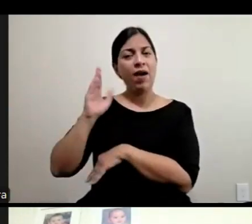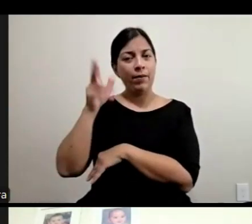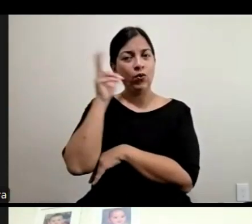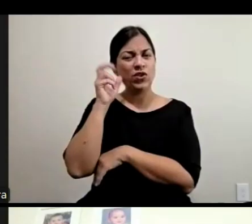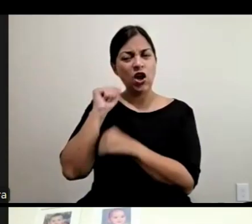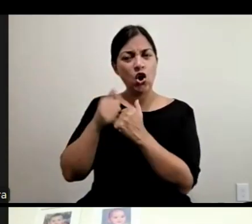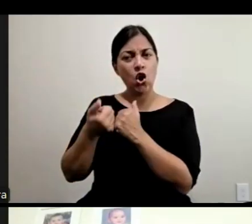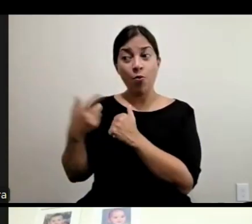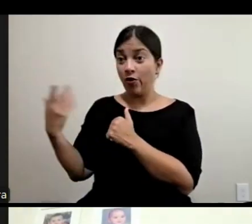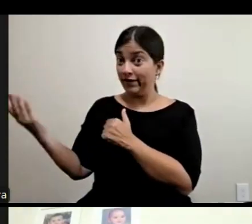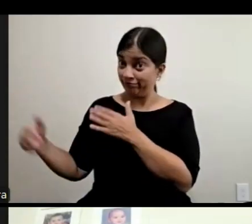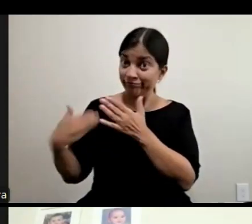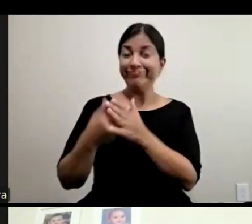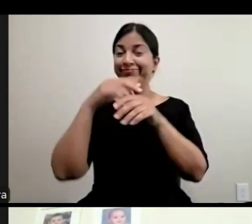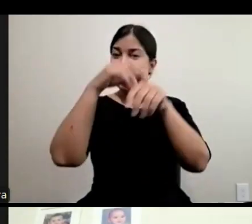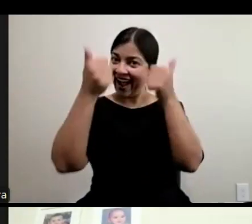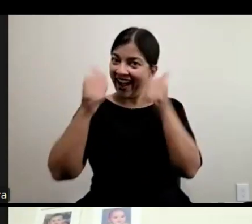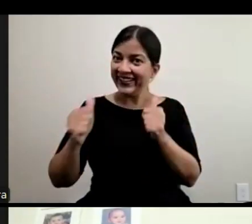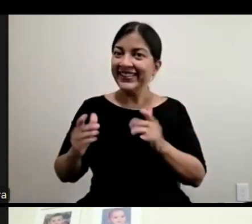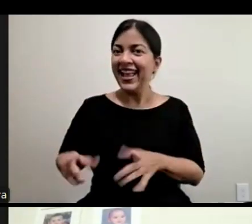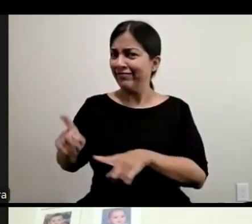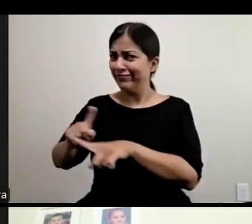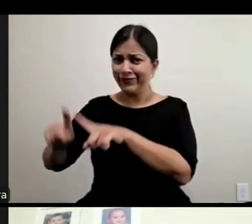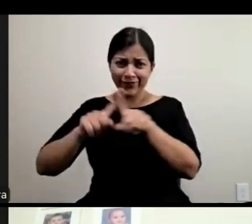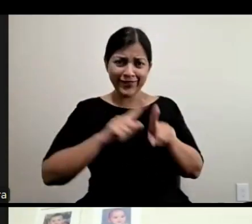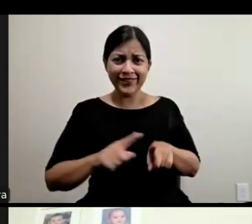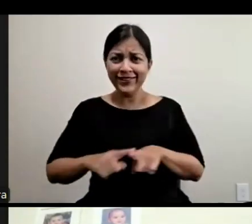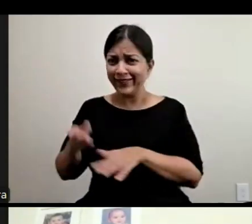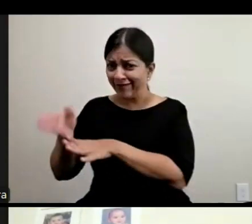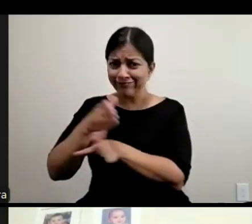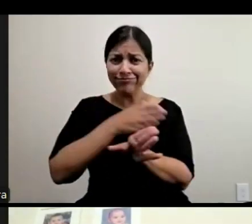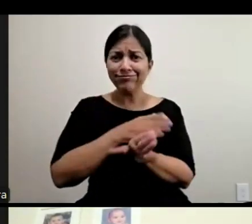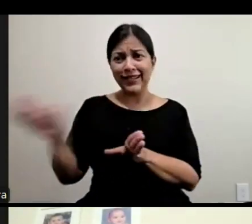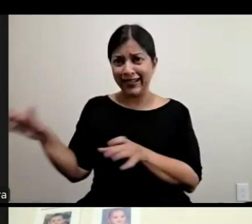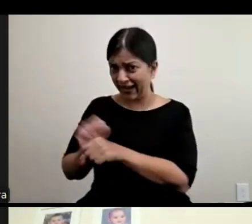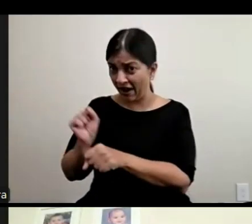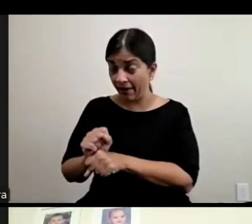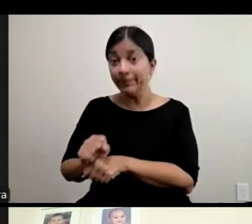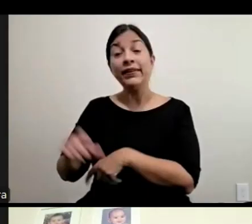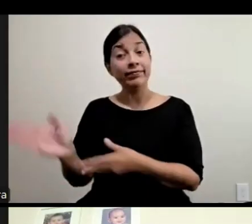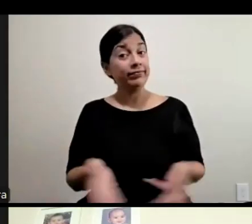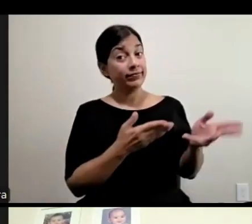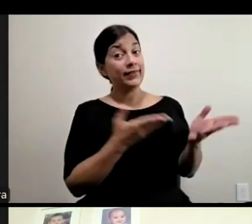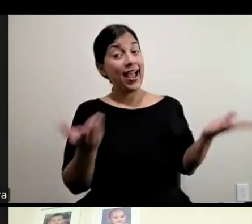él trabaja. También por aquí el honorable José Lo Arroyo, que siempre nos acompaña